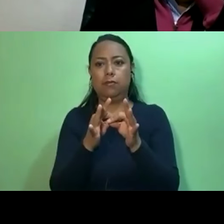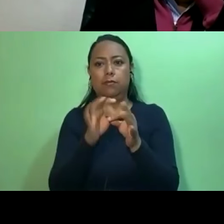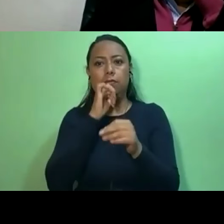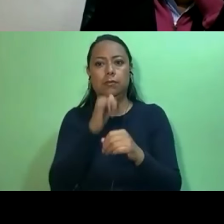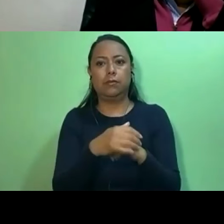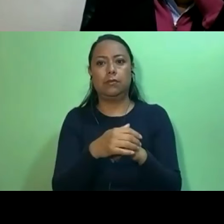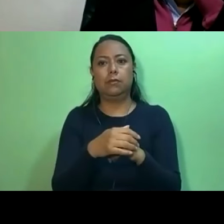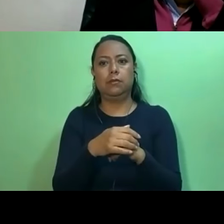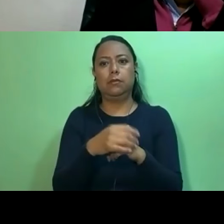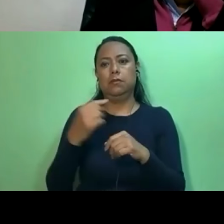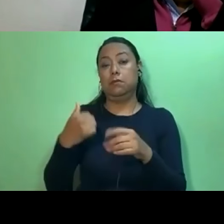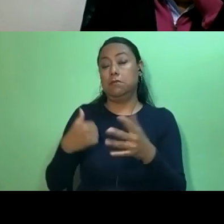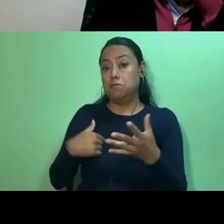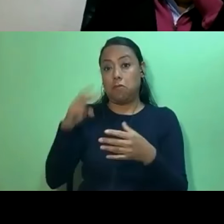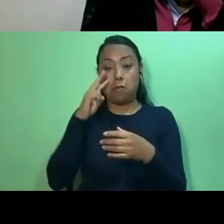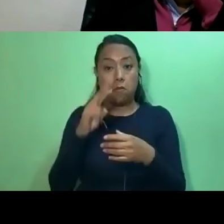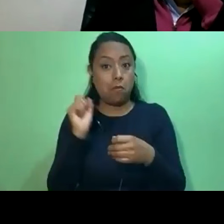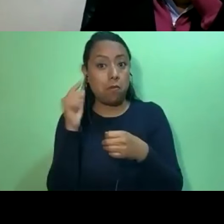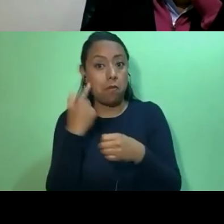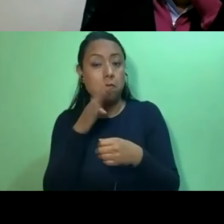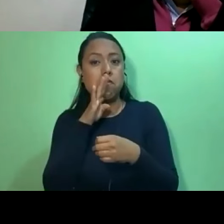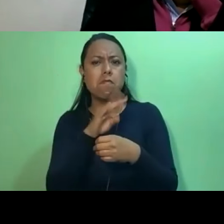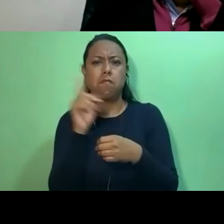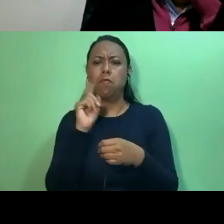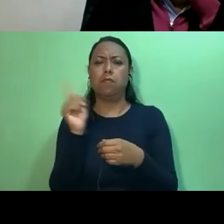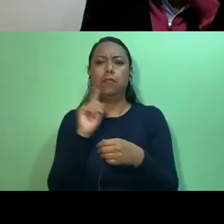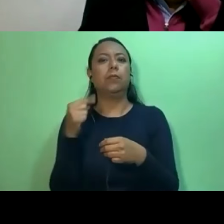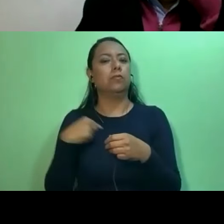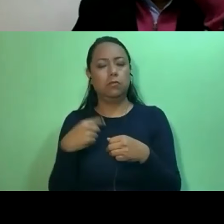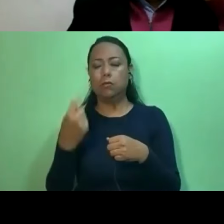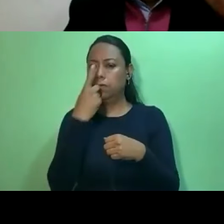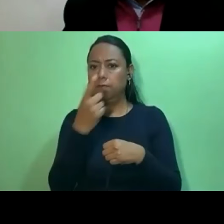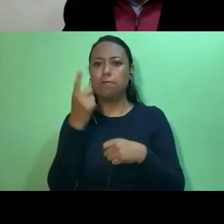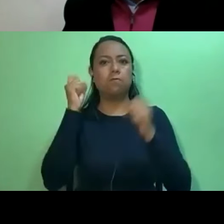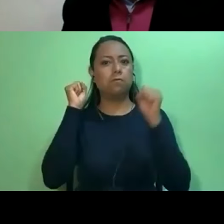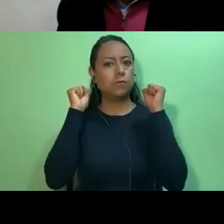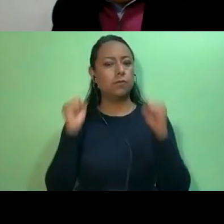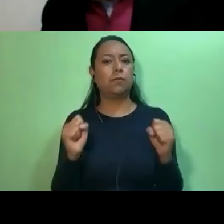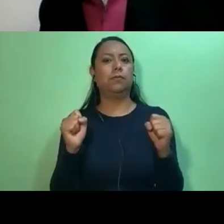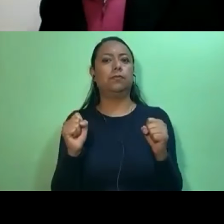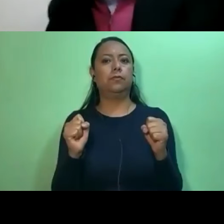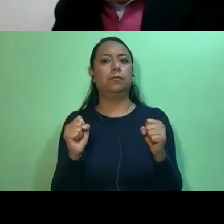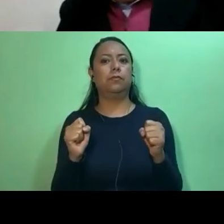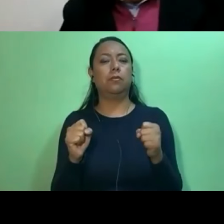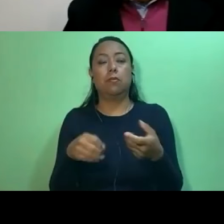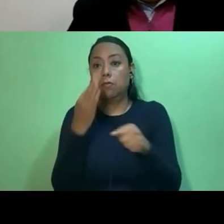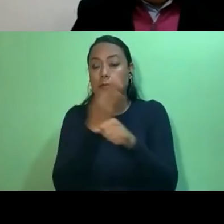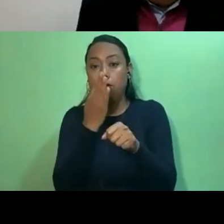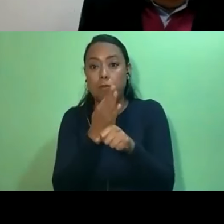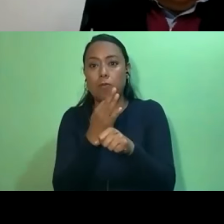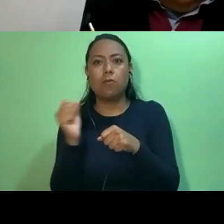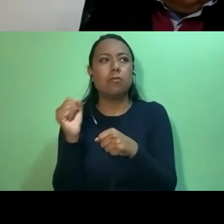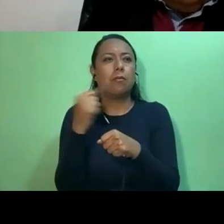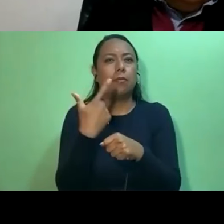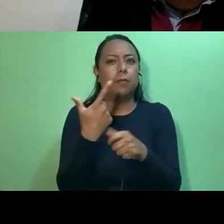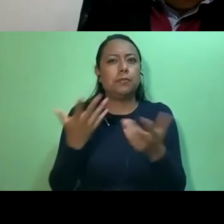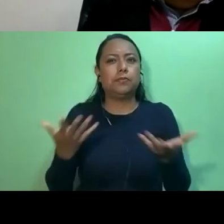yo diría, y afirmaría de manera totalmente categórica que no hay absolutamente